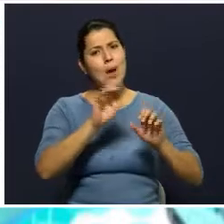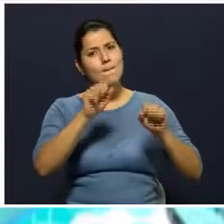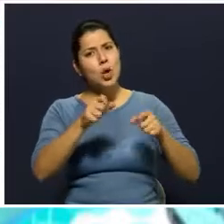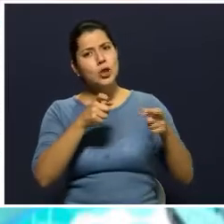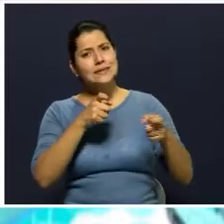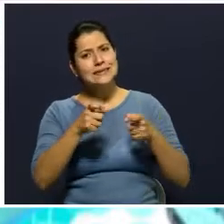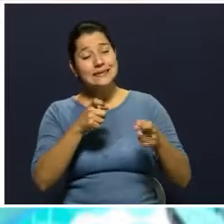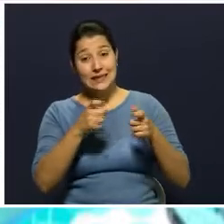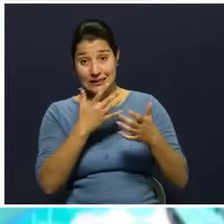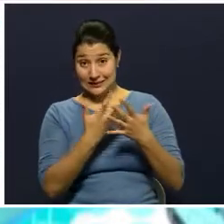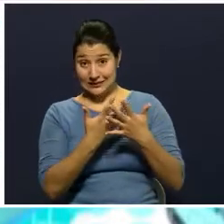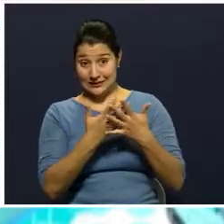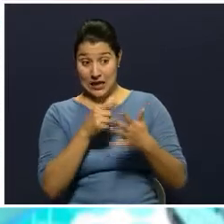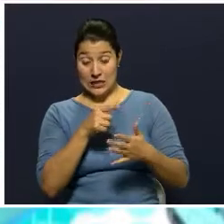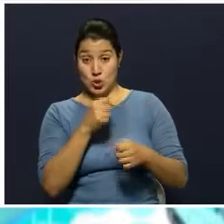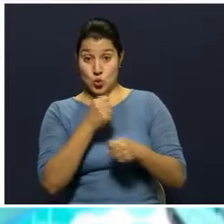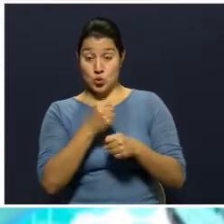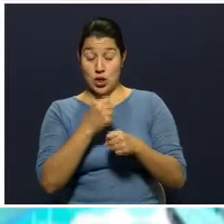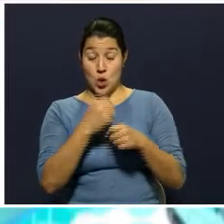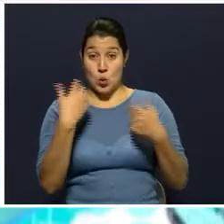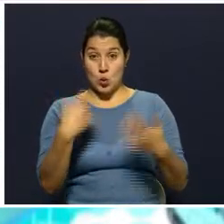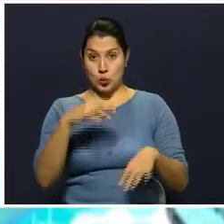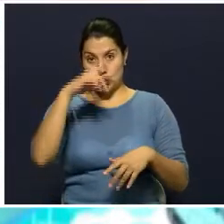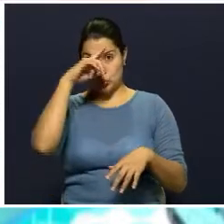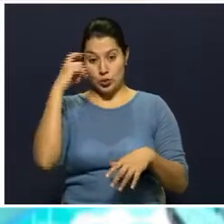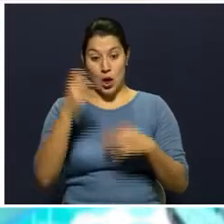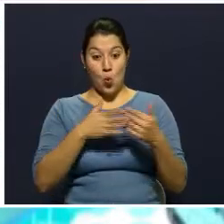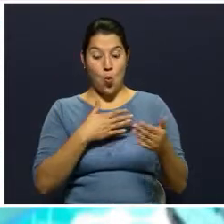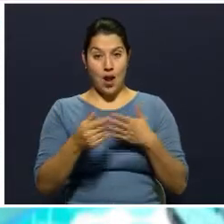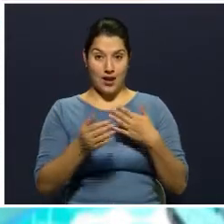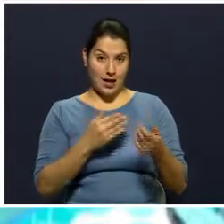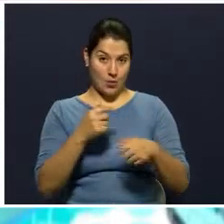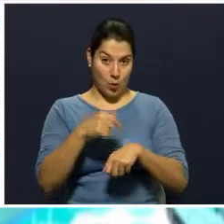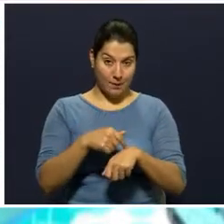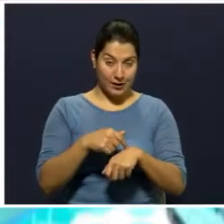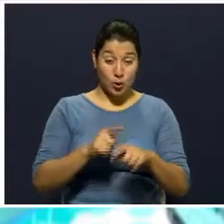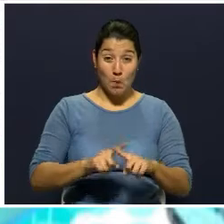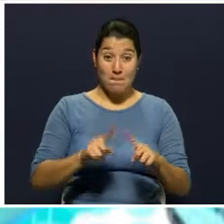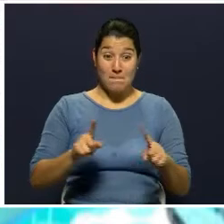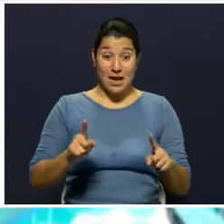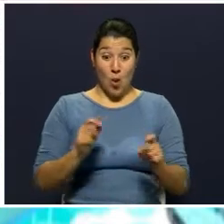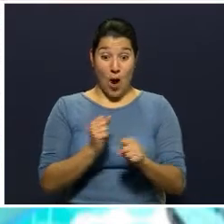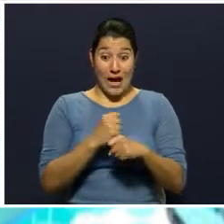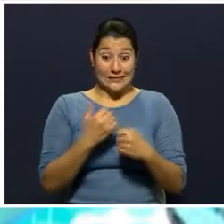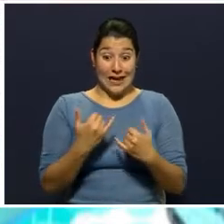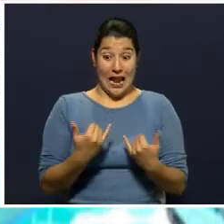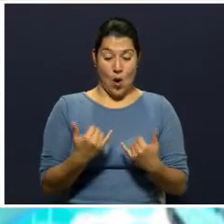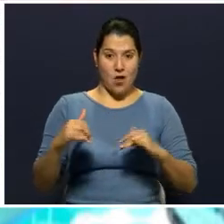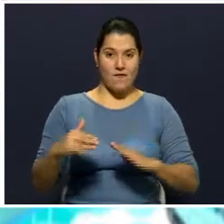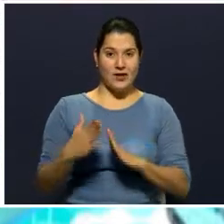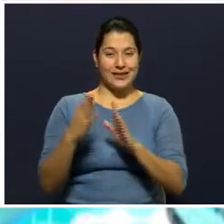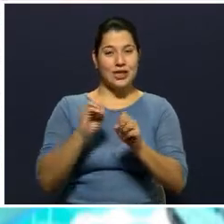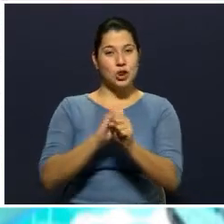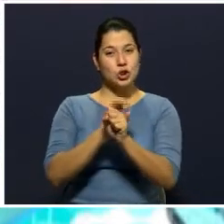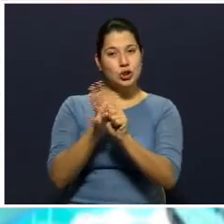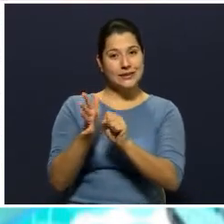centros penales es una tarea ardua en cualquier tiempo y lugar, pero hacerlo en medio de una